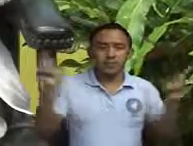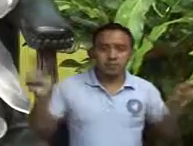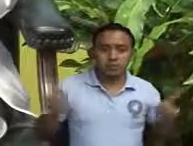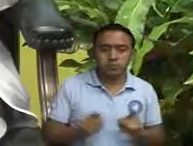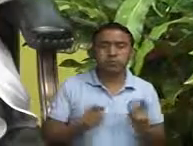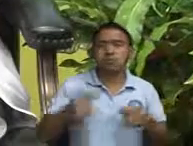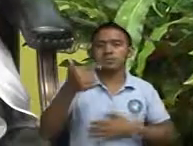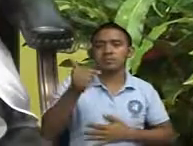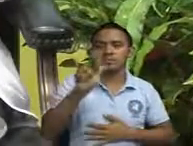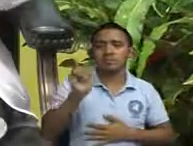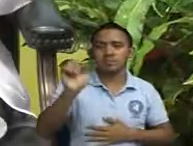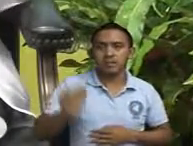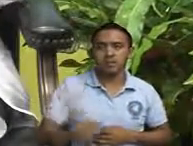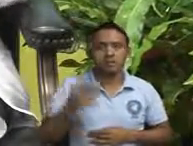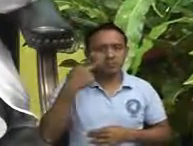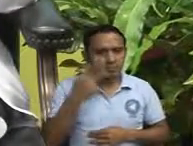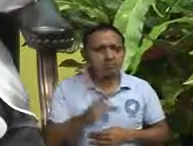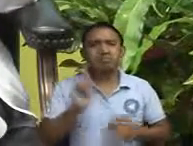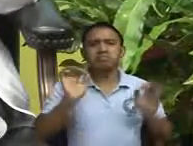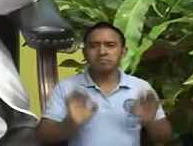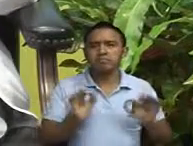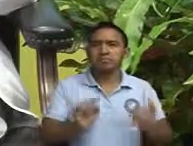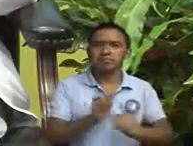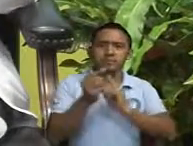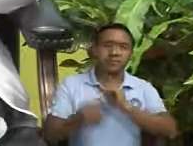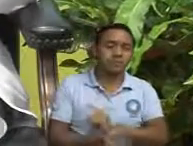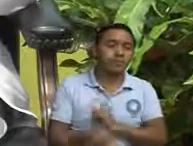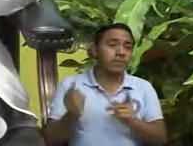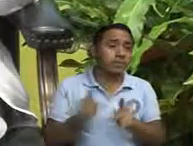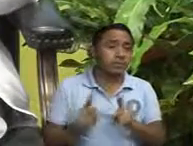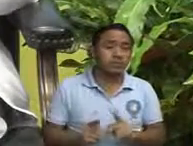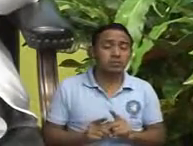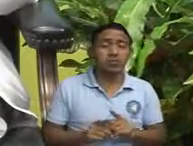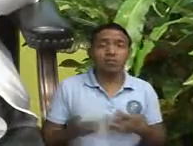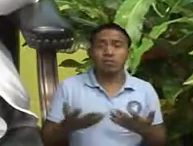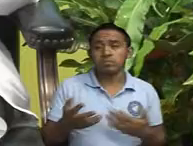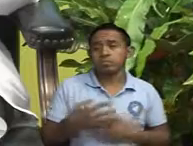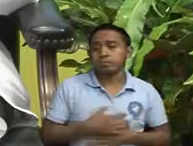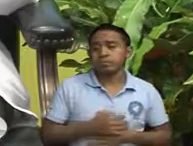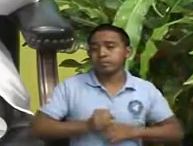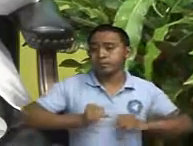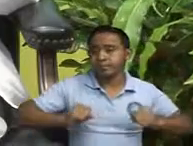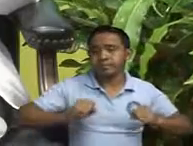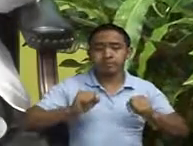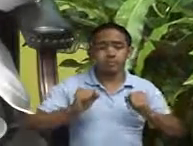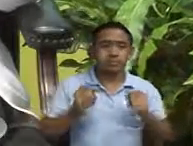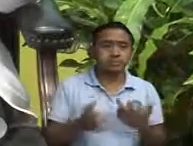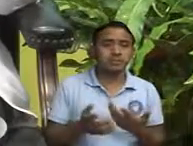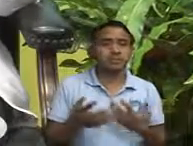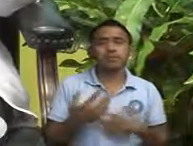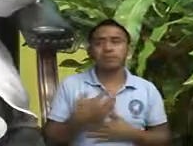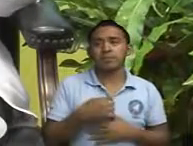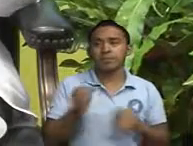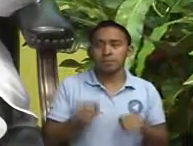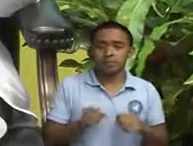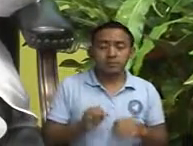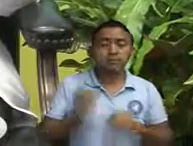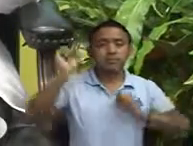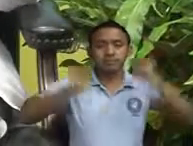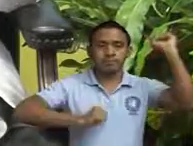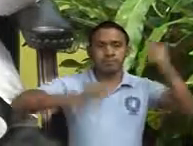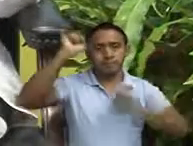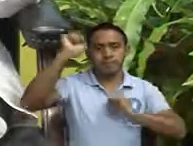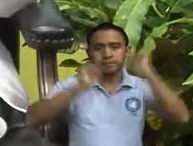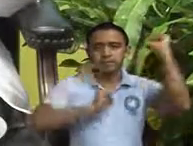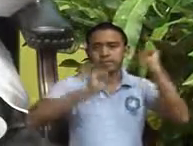la grasa, vos vas a ver un cambio, ya sea para una persona con sobrepeso, ya sea para una persona con obesidad. Que le pongas actividad física,